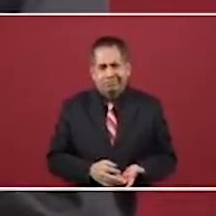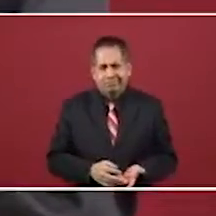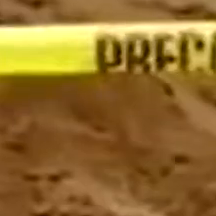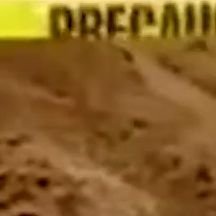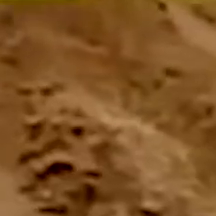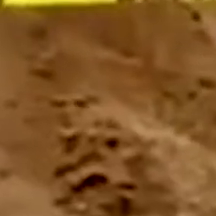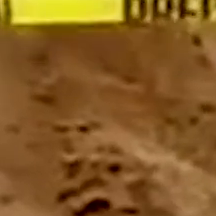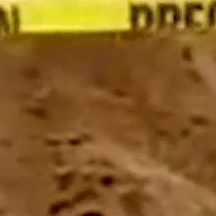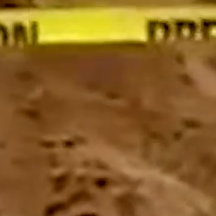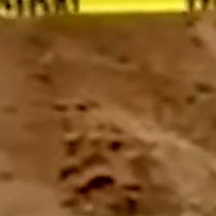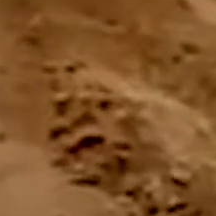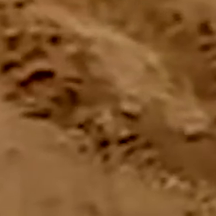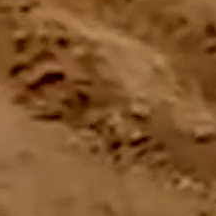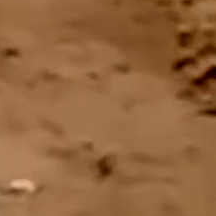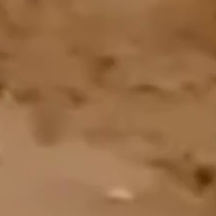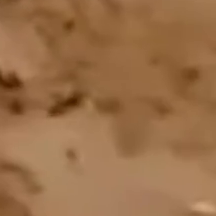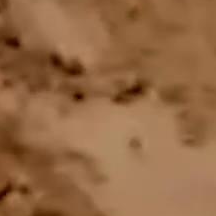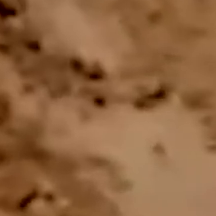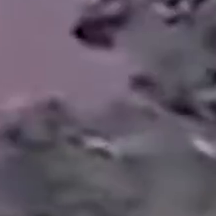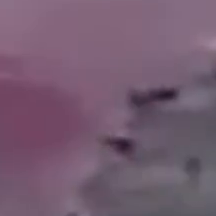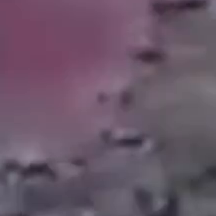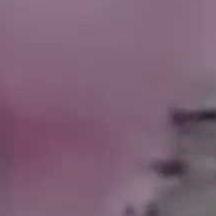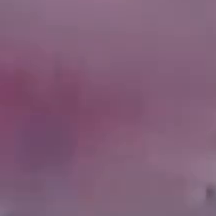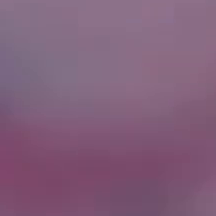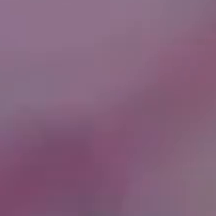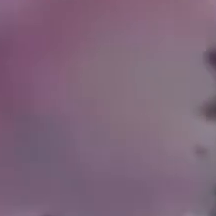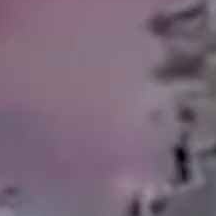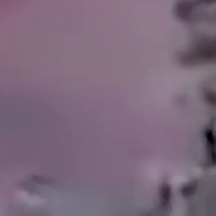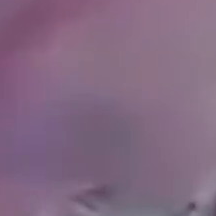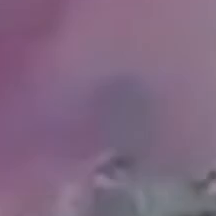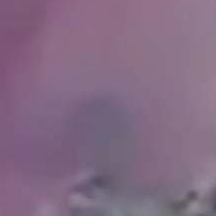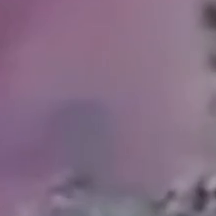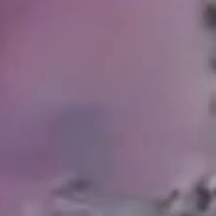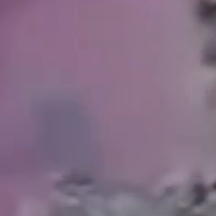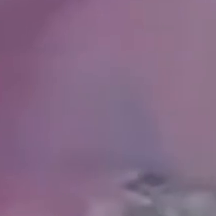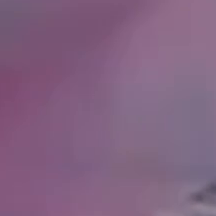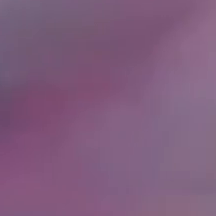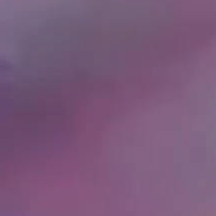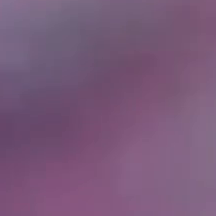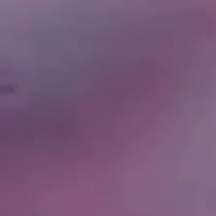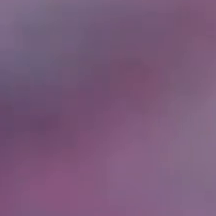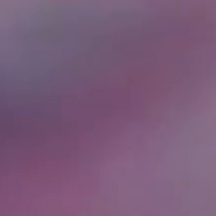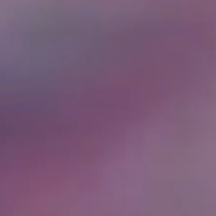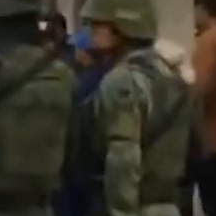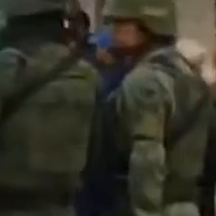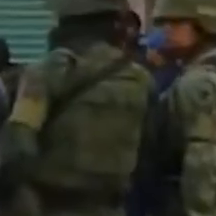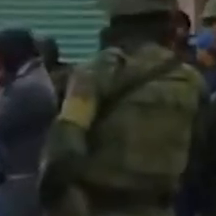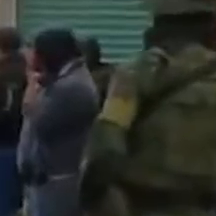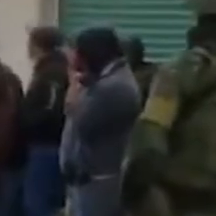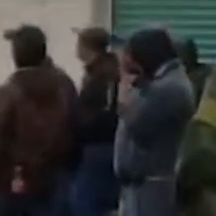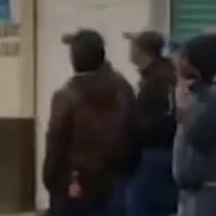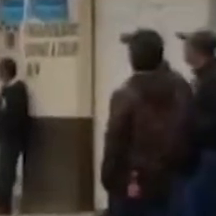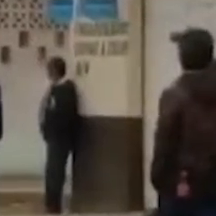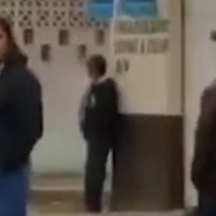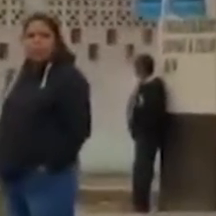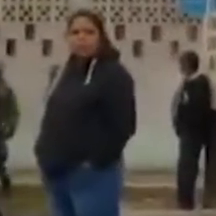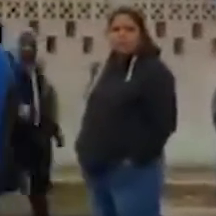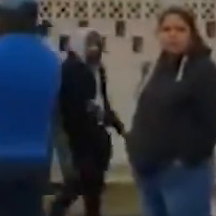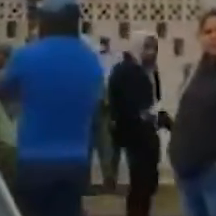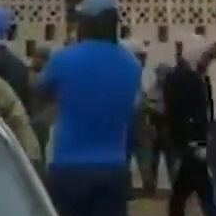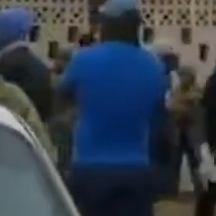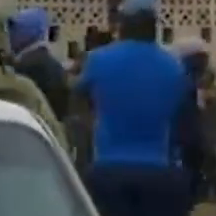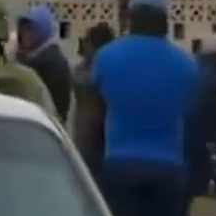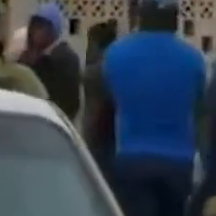de violencia o son territorios dominados por la delincuencia organizada al momento que no entremos a una región entonces ya no hay autoridad y se